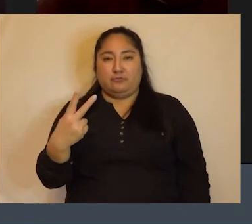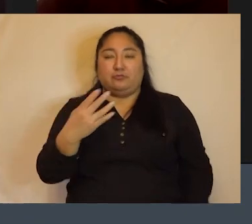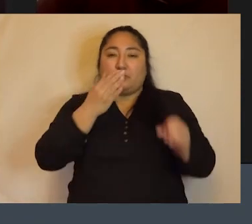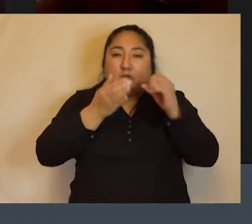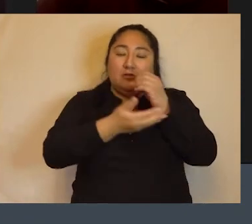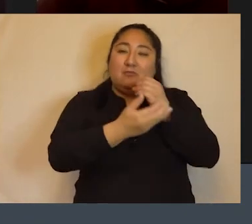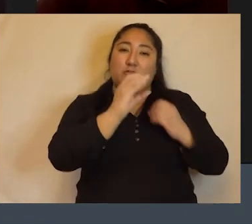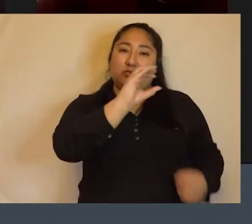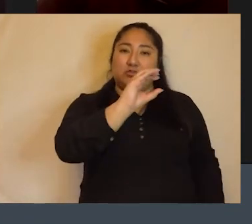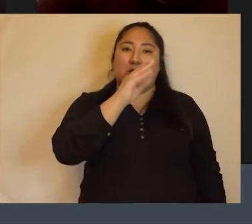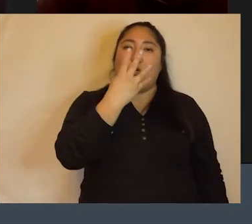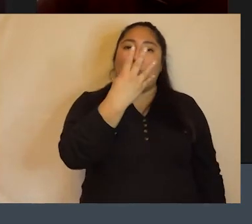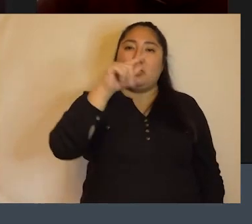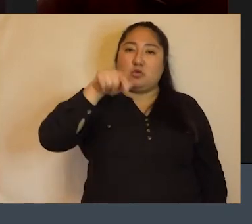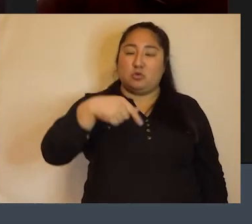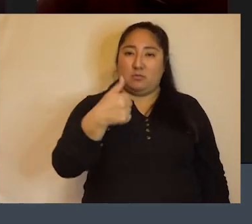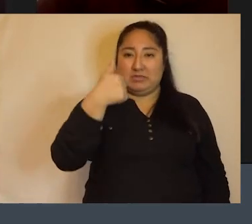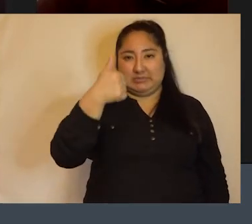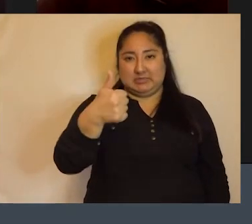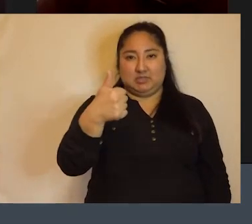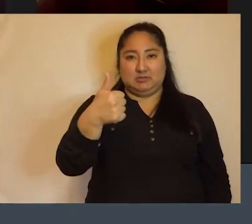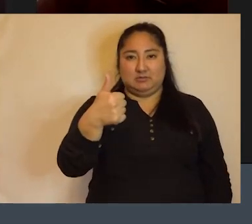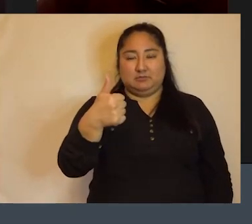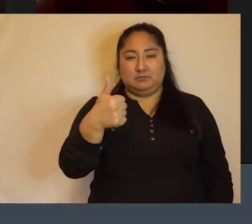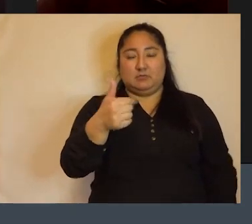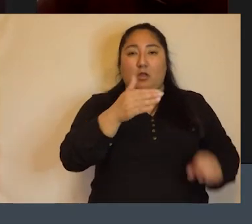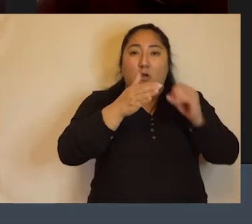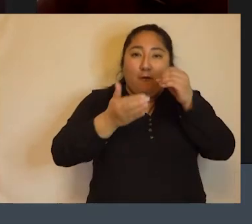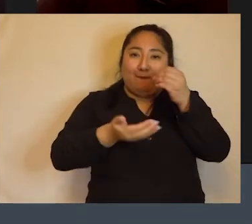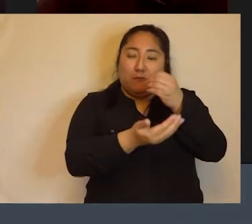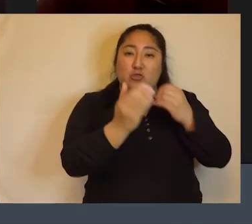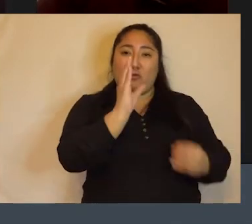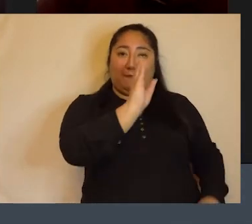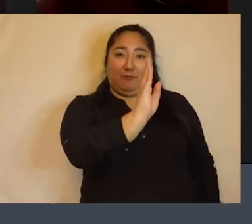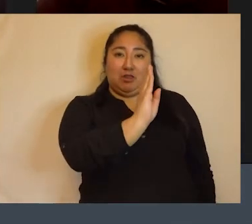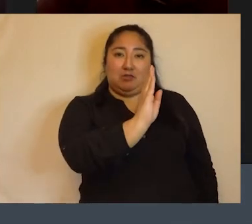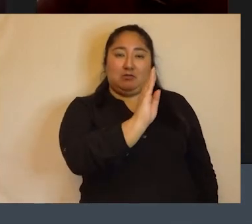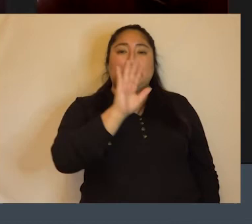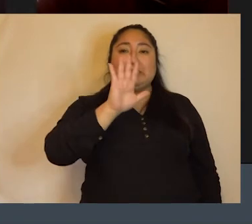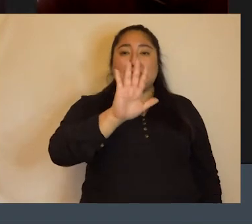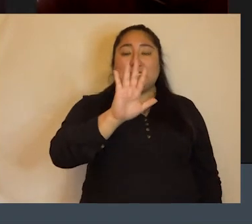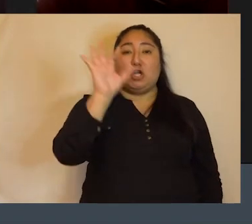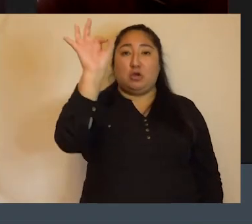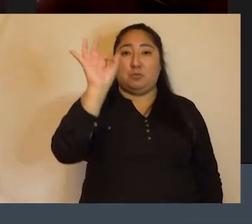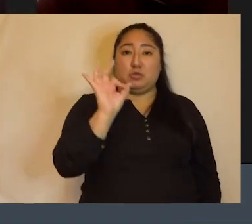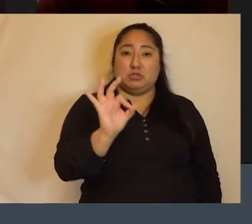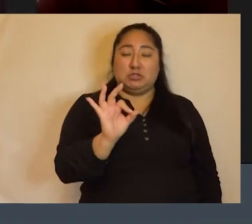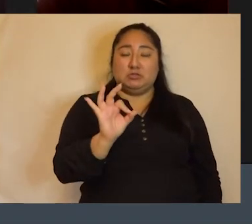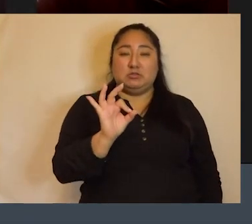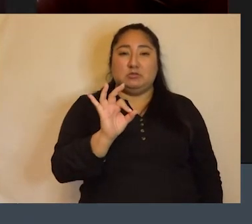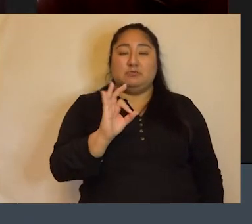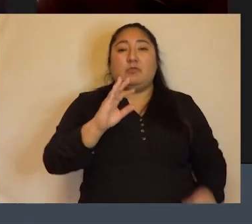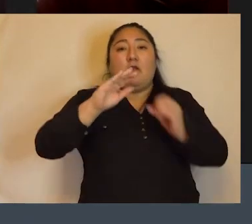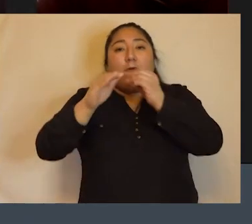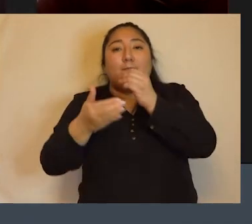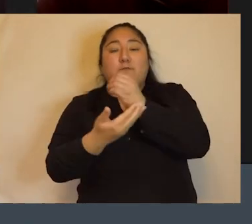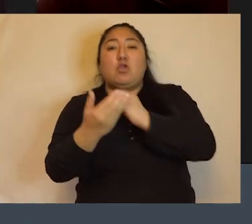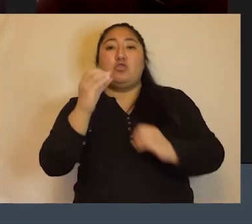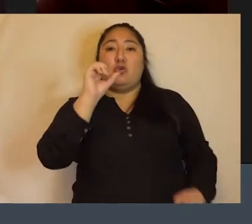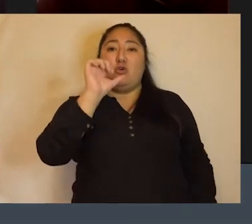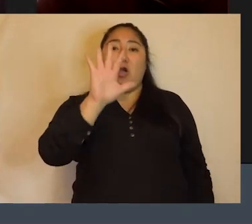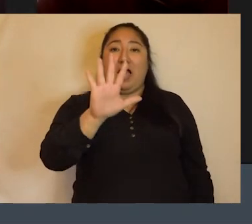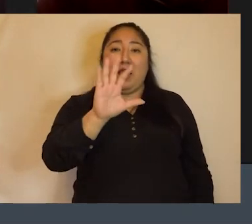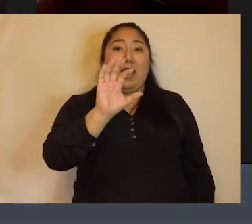4,2. Fondo C, 4,6. Fondo B, 5%